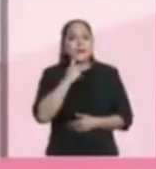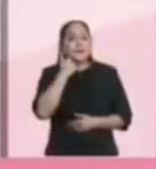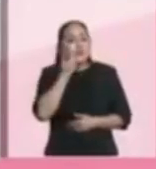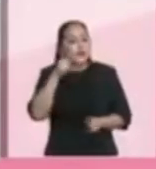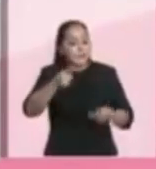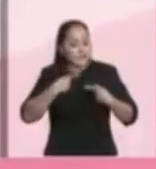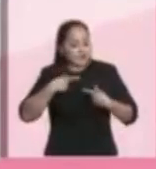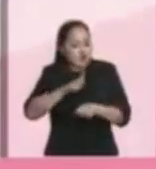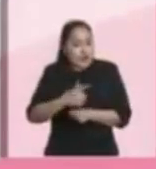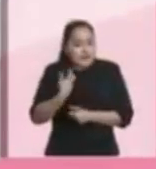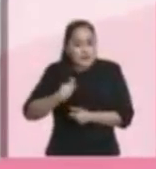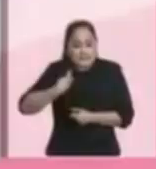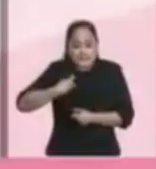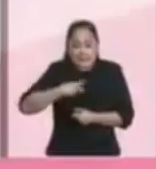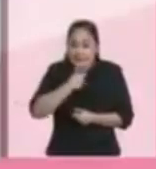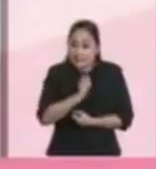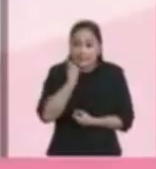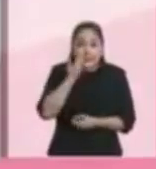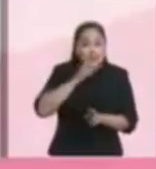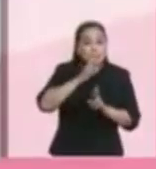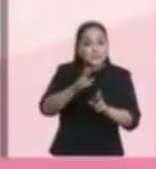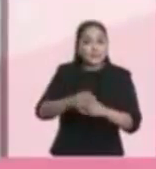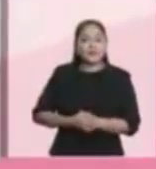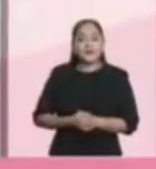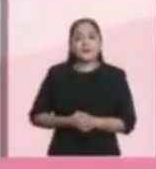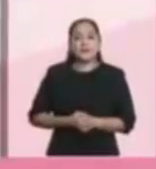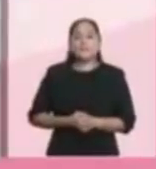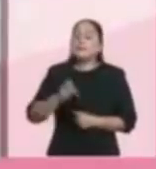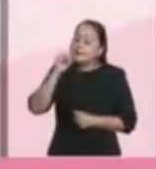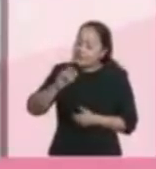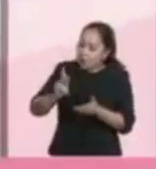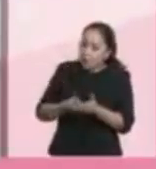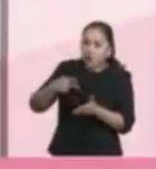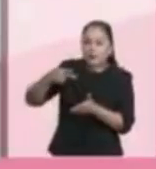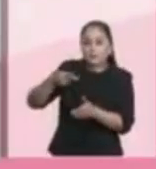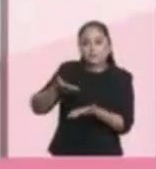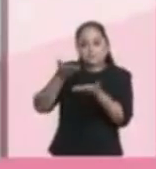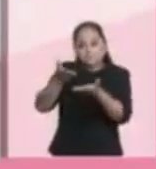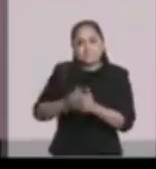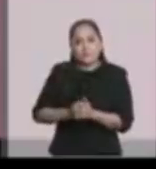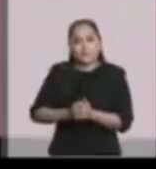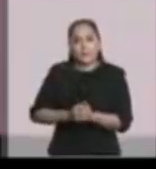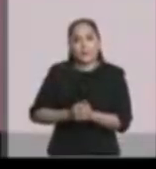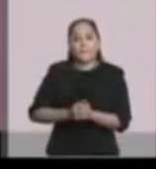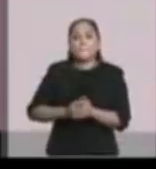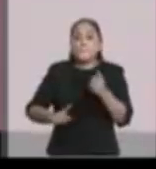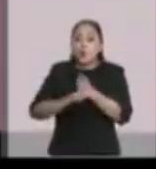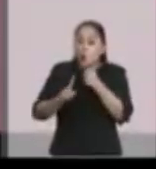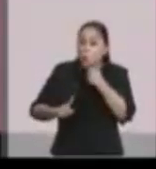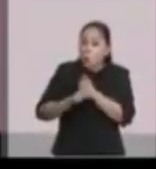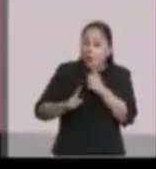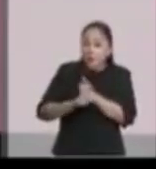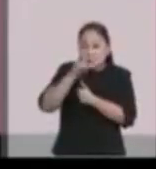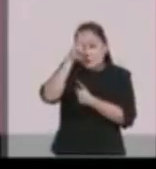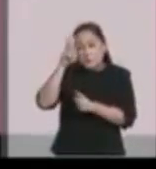por alusiones personales? Sí, nada más insistir que el problema de la inseguridad y de la violencia se